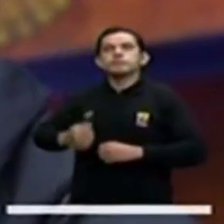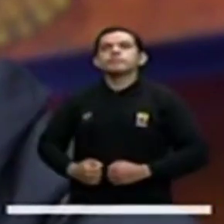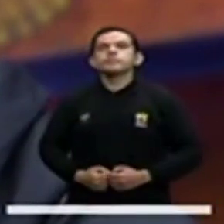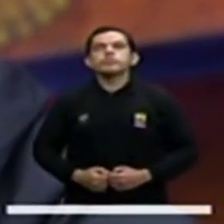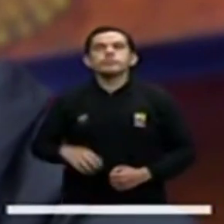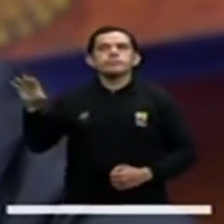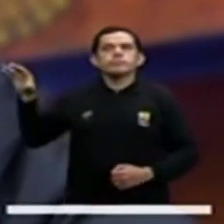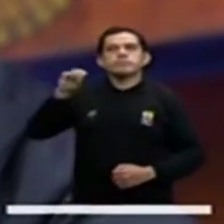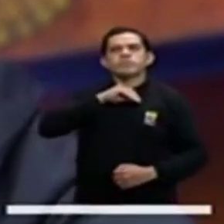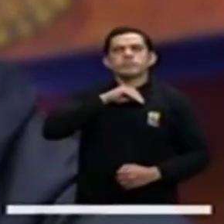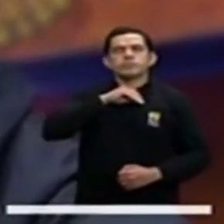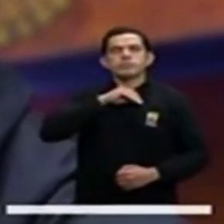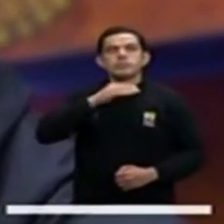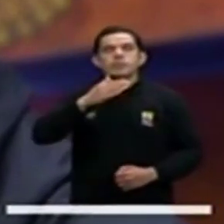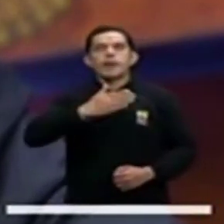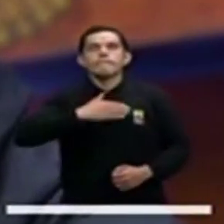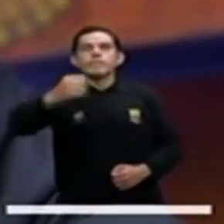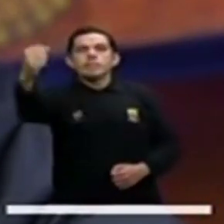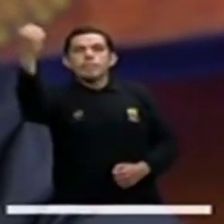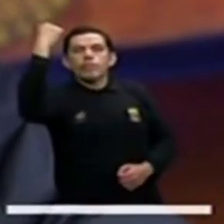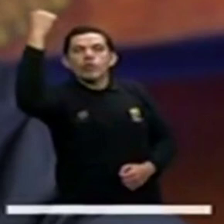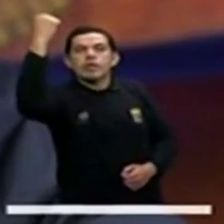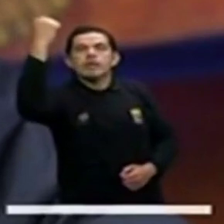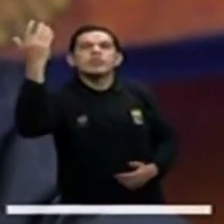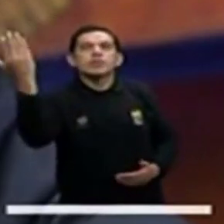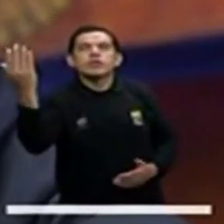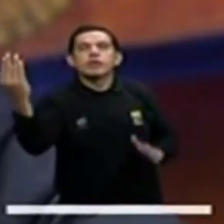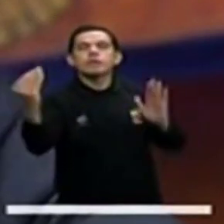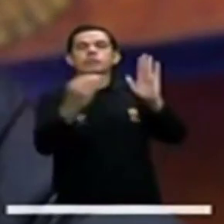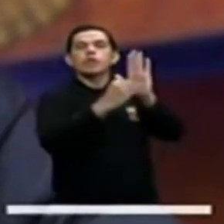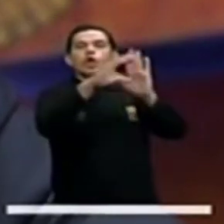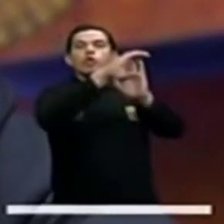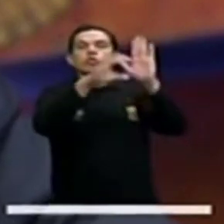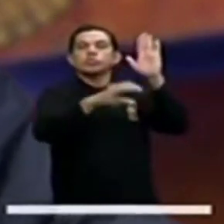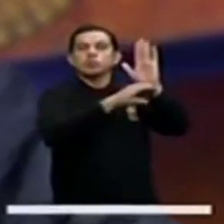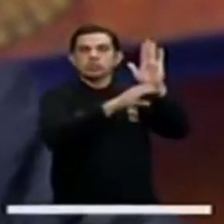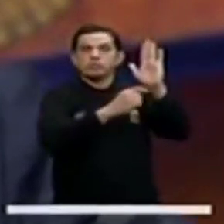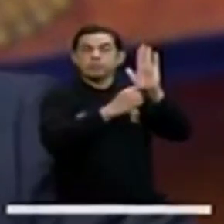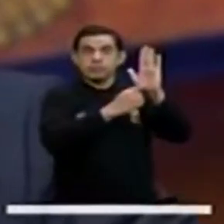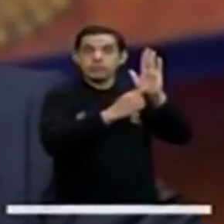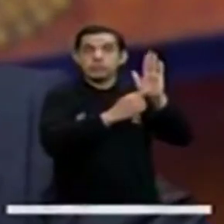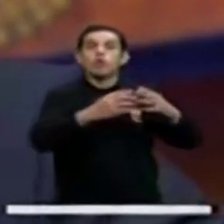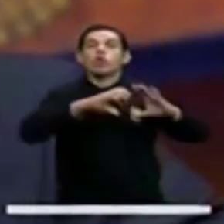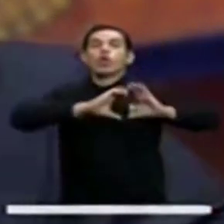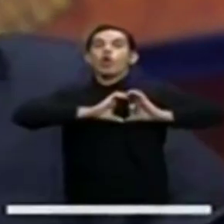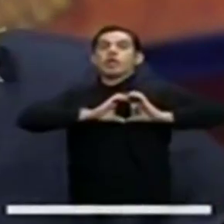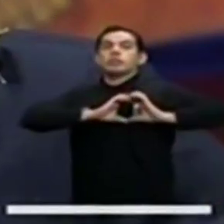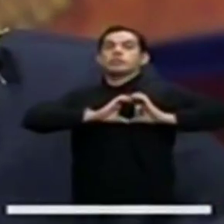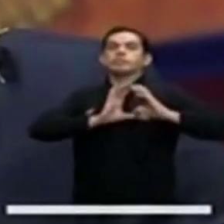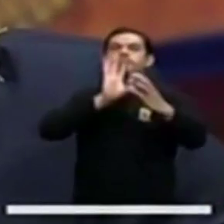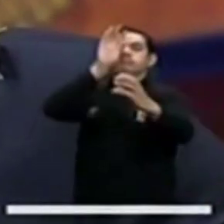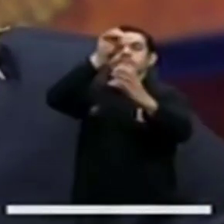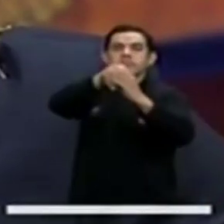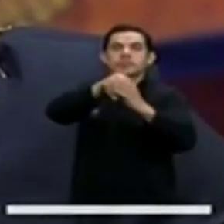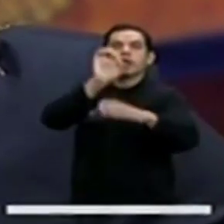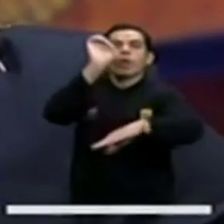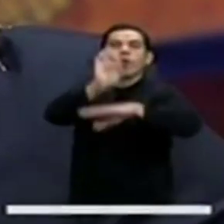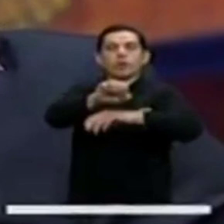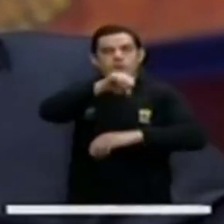Mi poder en la Constitución y mi corazón en el pueblo ecuatoriano.